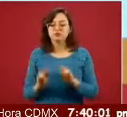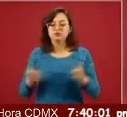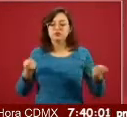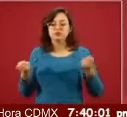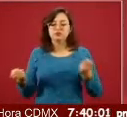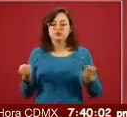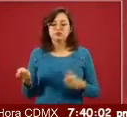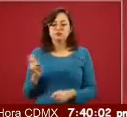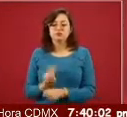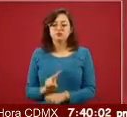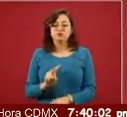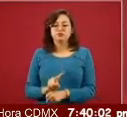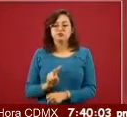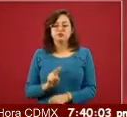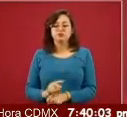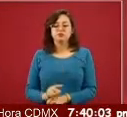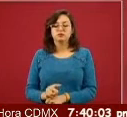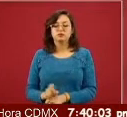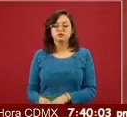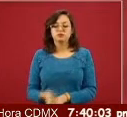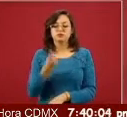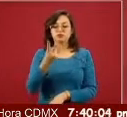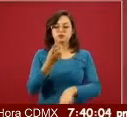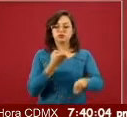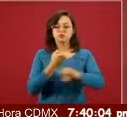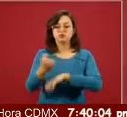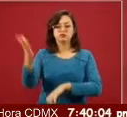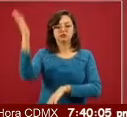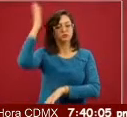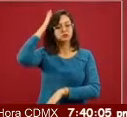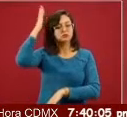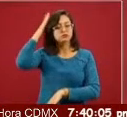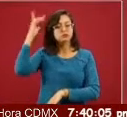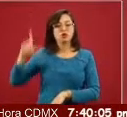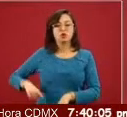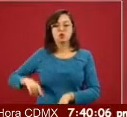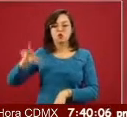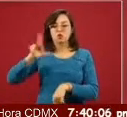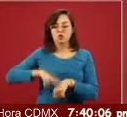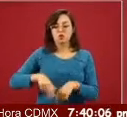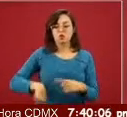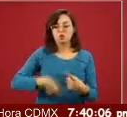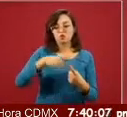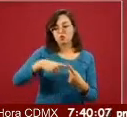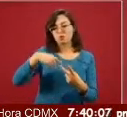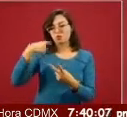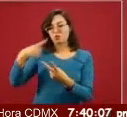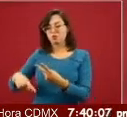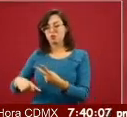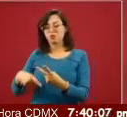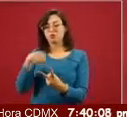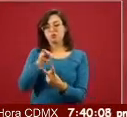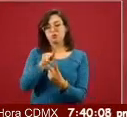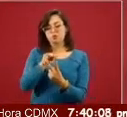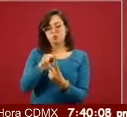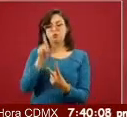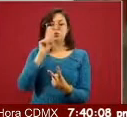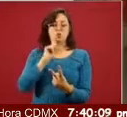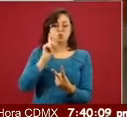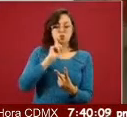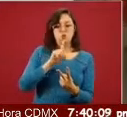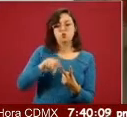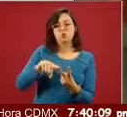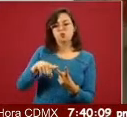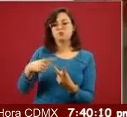coordinados las dos personas titulares del Poder Ejecutivo, la doctora Sheinbaum y el gobernador del Mazo,